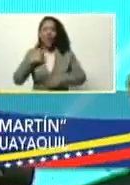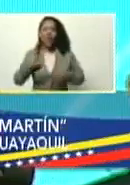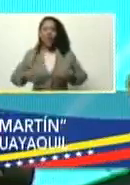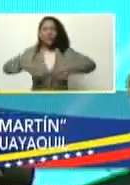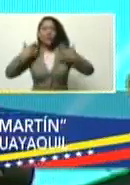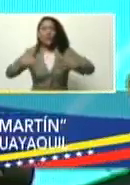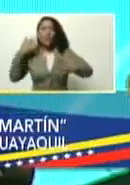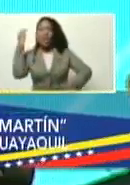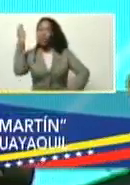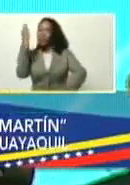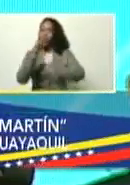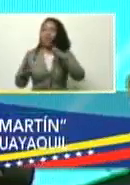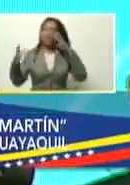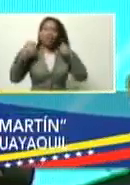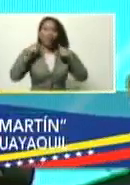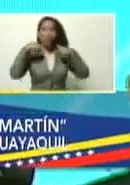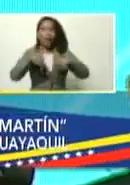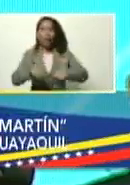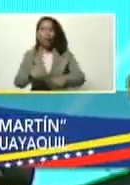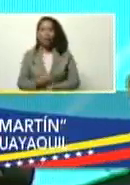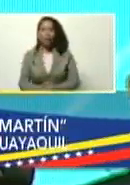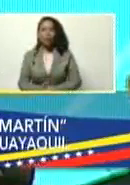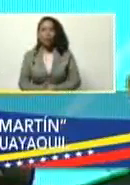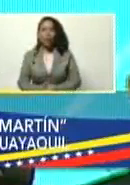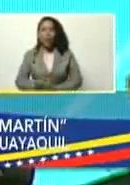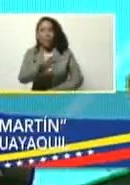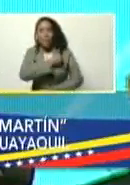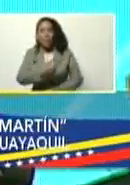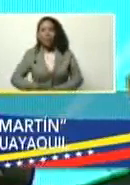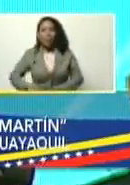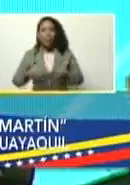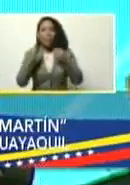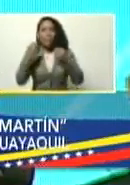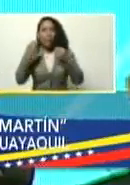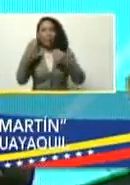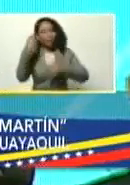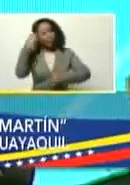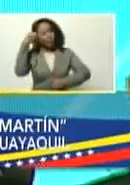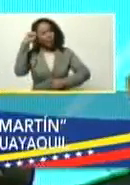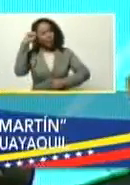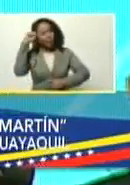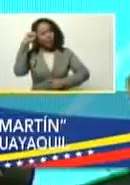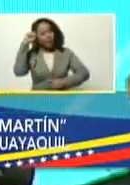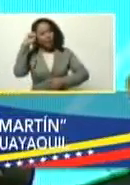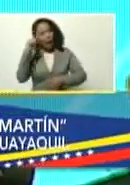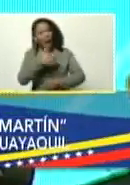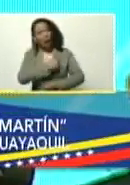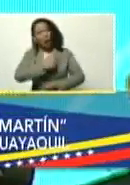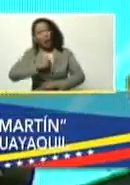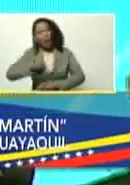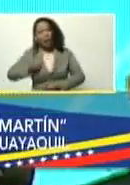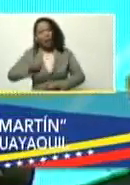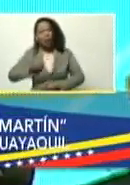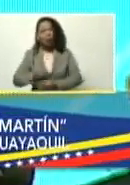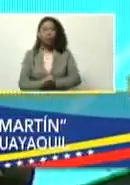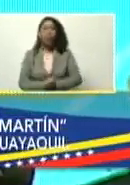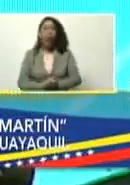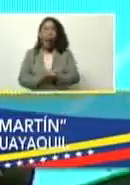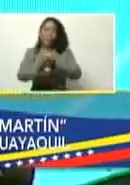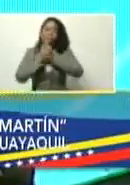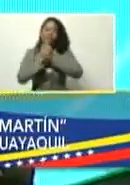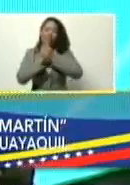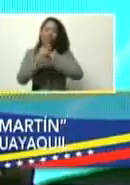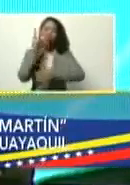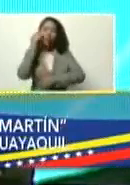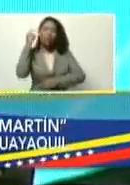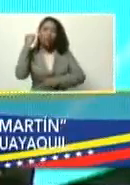coincidencia de que justamente estoy acá, presidente, para recordar a los queridos amigos y